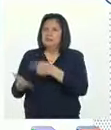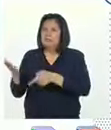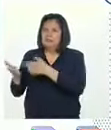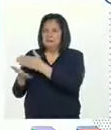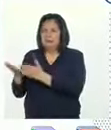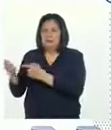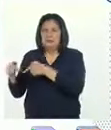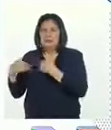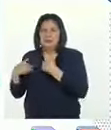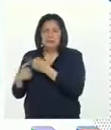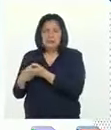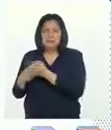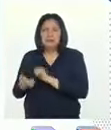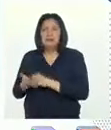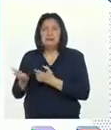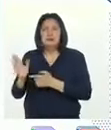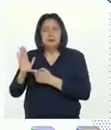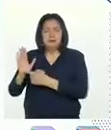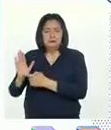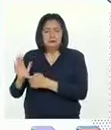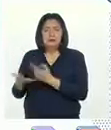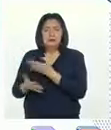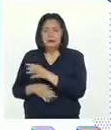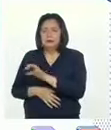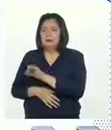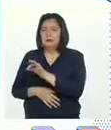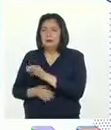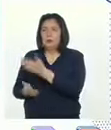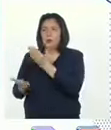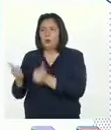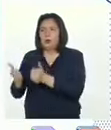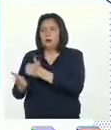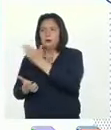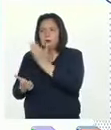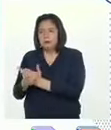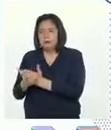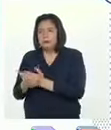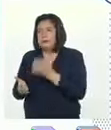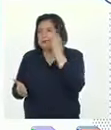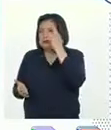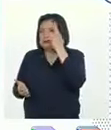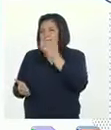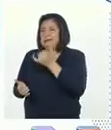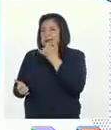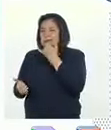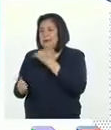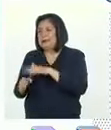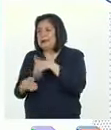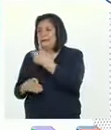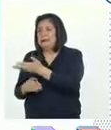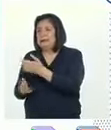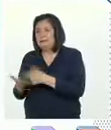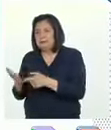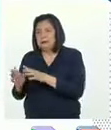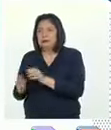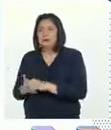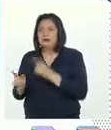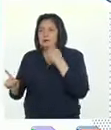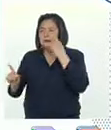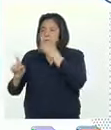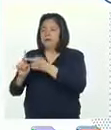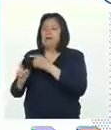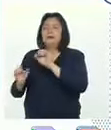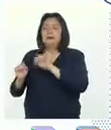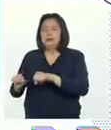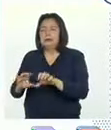partes tiene? Presenta identificación del problema con sus causas y consecuencias, objetivos y